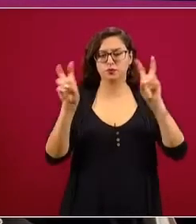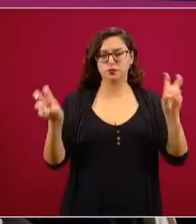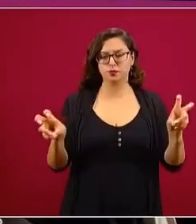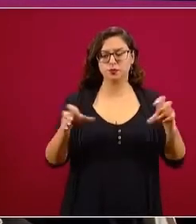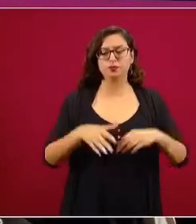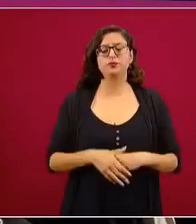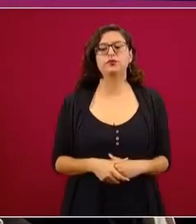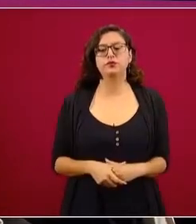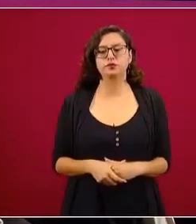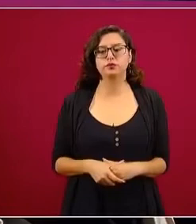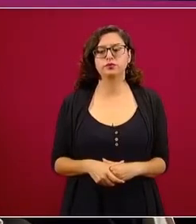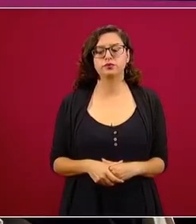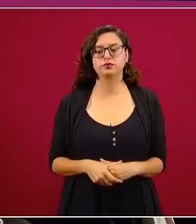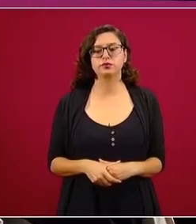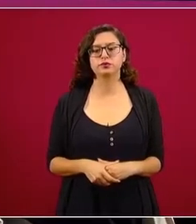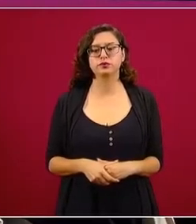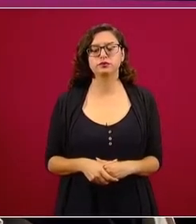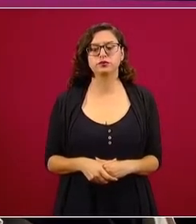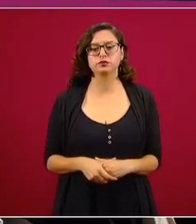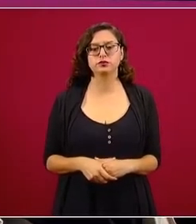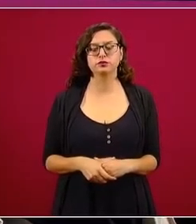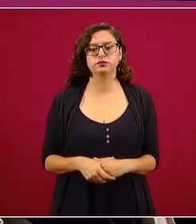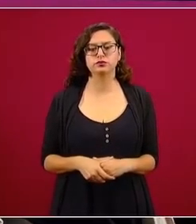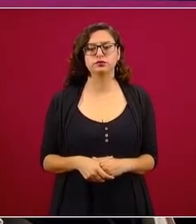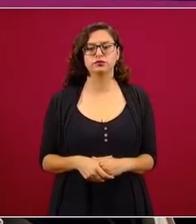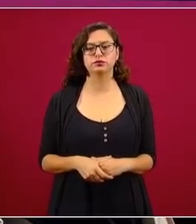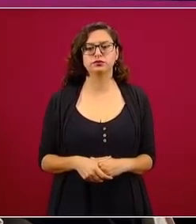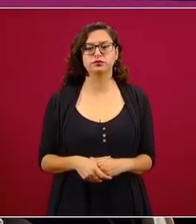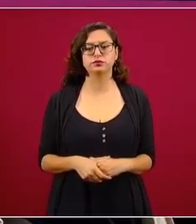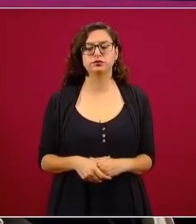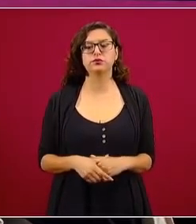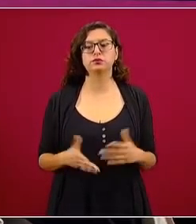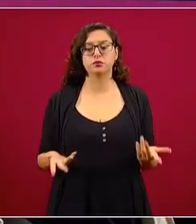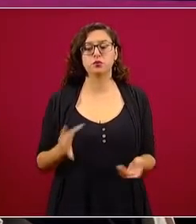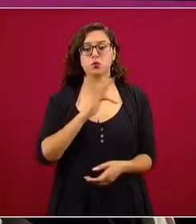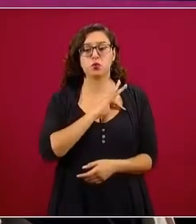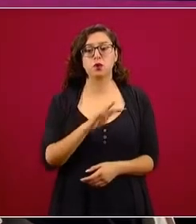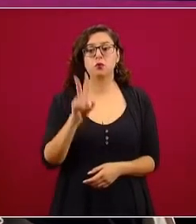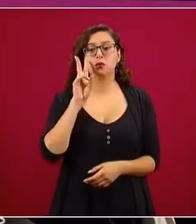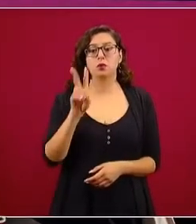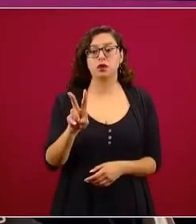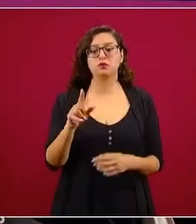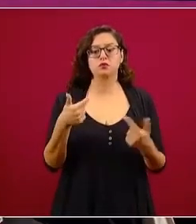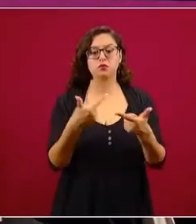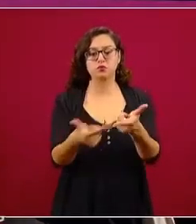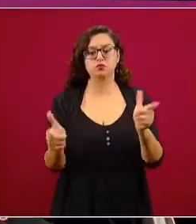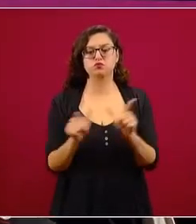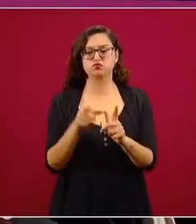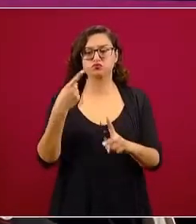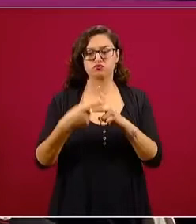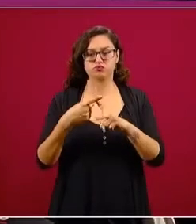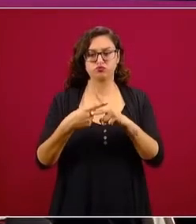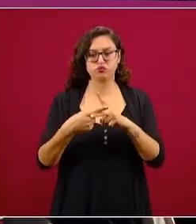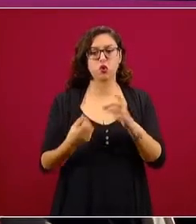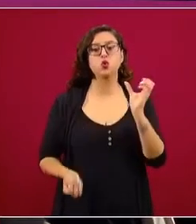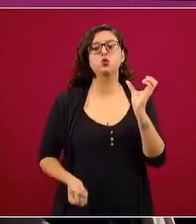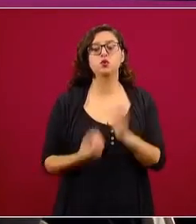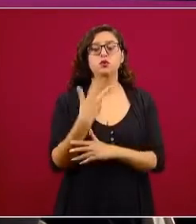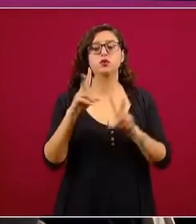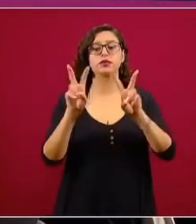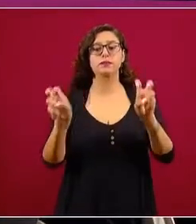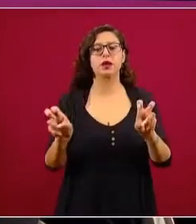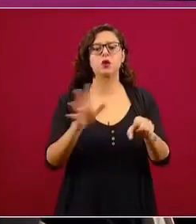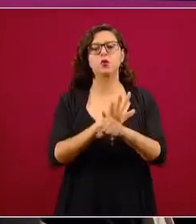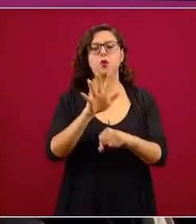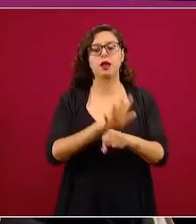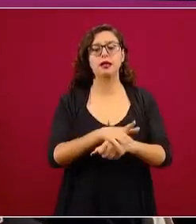Vamos a entrar al grupo precisamente del que decía al principio, actualizar las cifras del personal